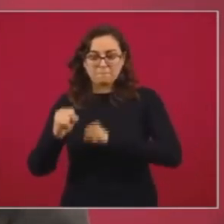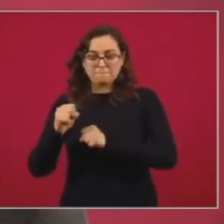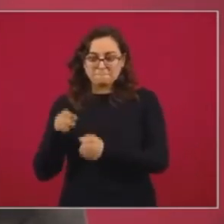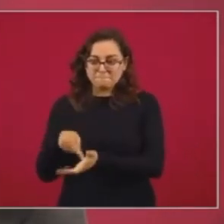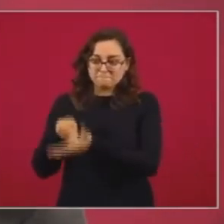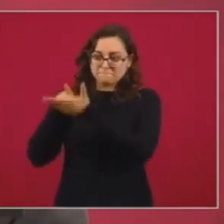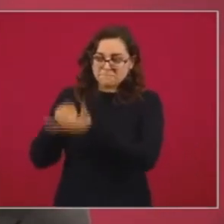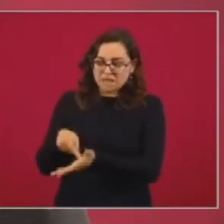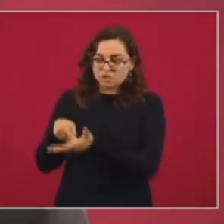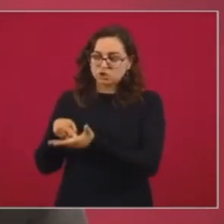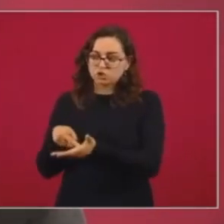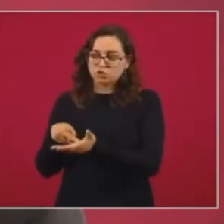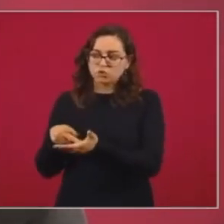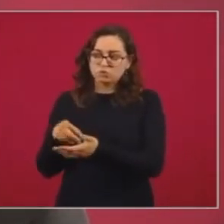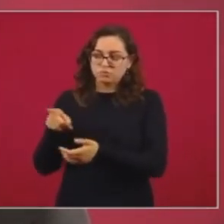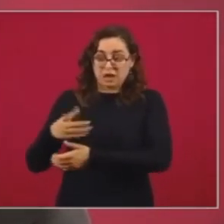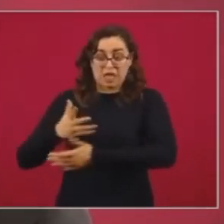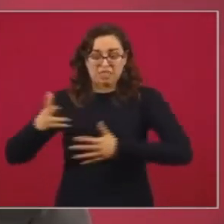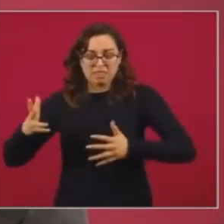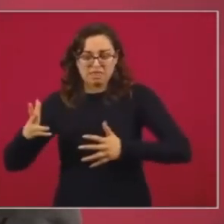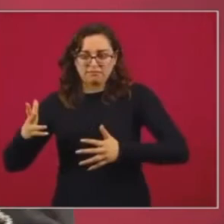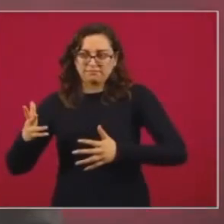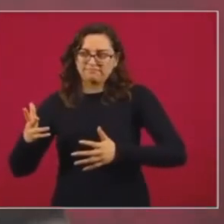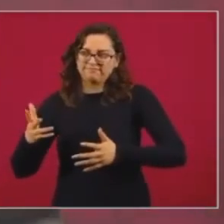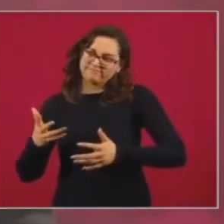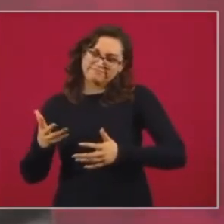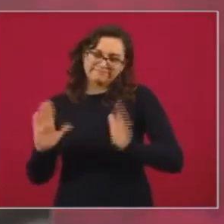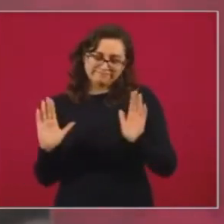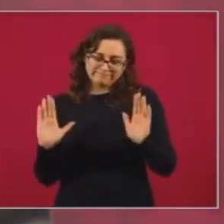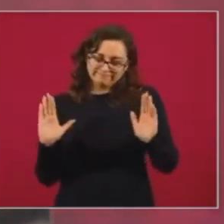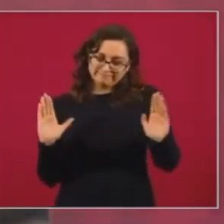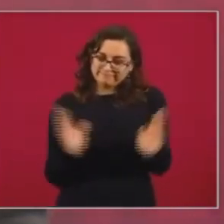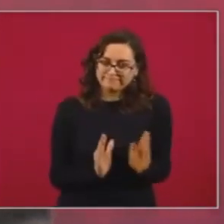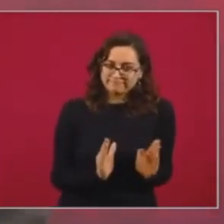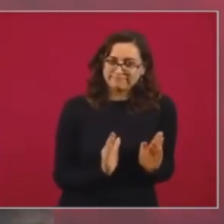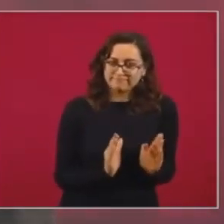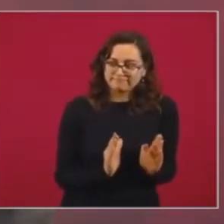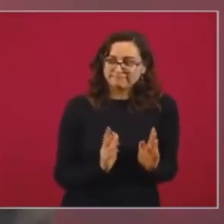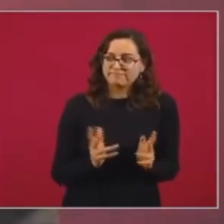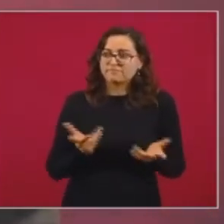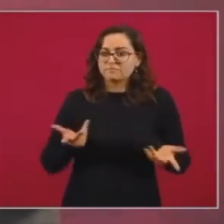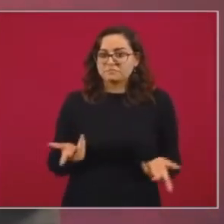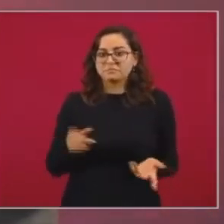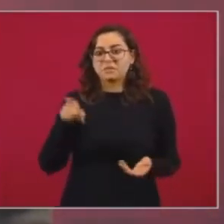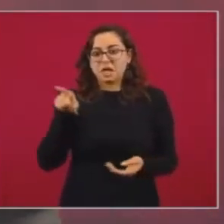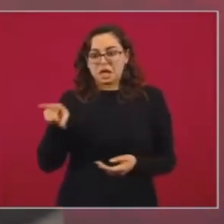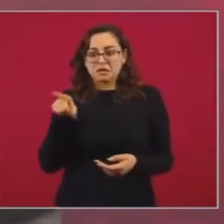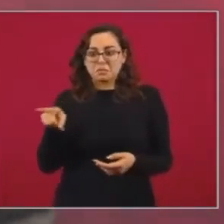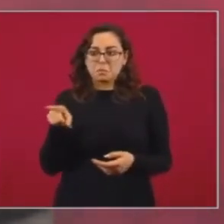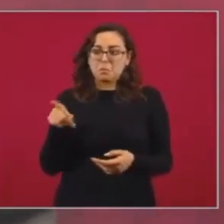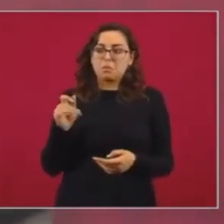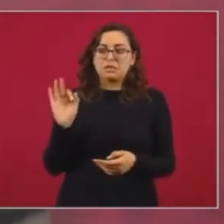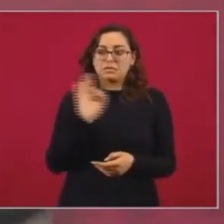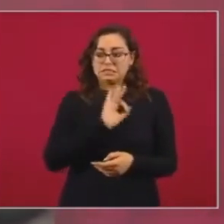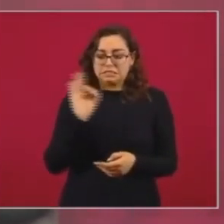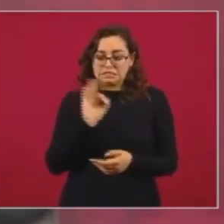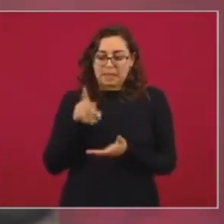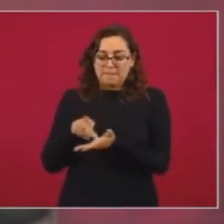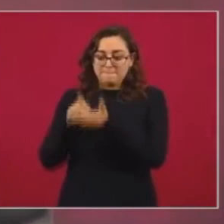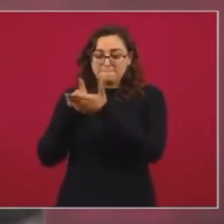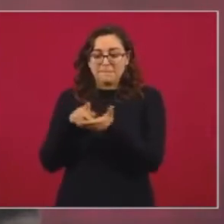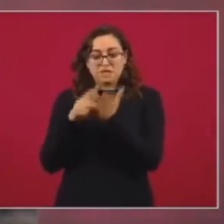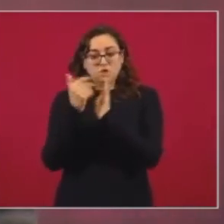en una división de menor peso. Y si está en el límite, pueden tener la aspiración, el propio boxeador y sus